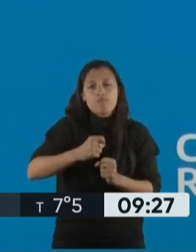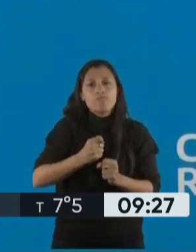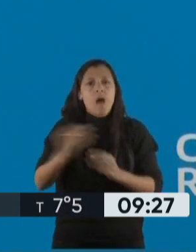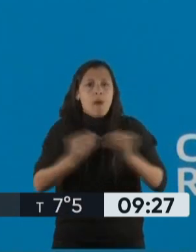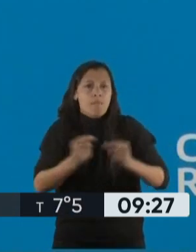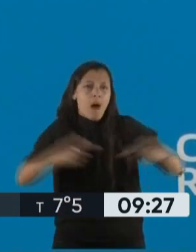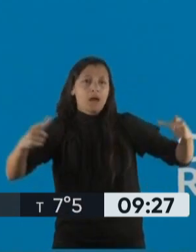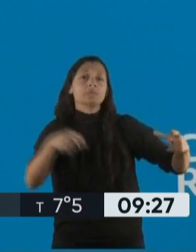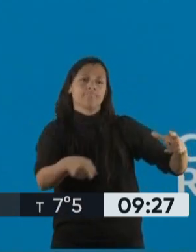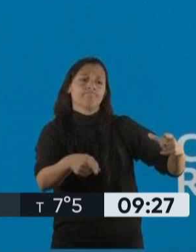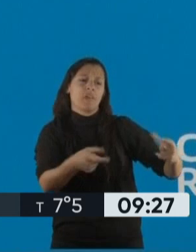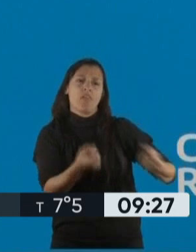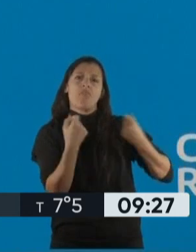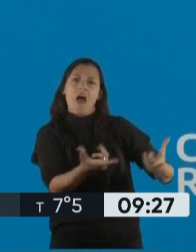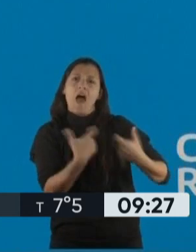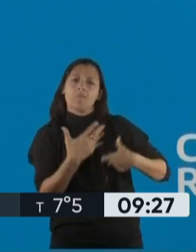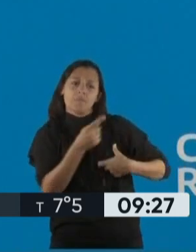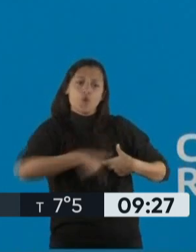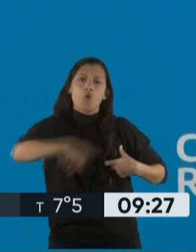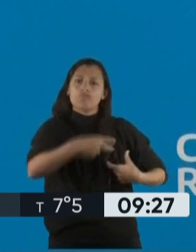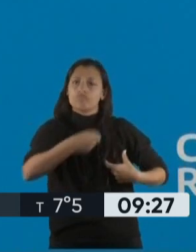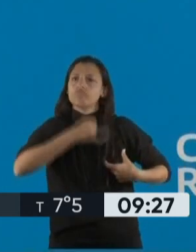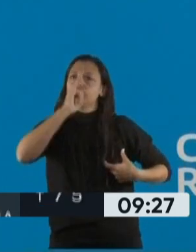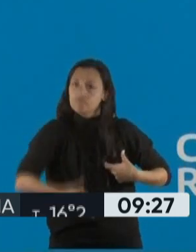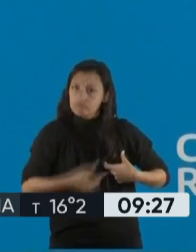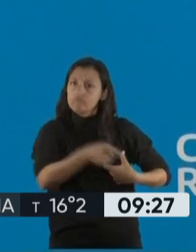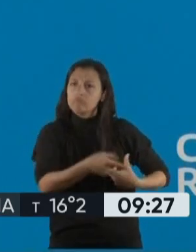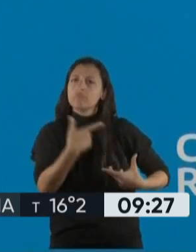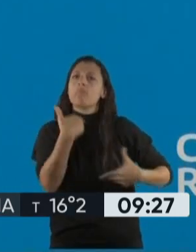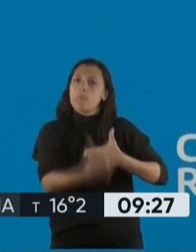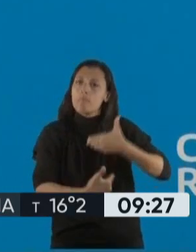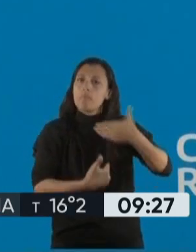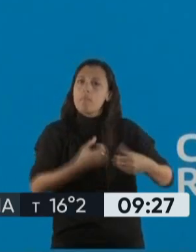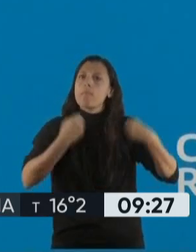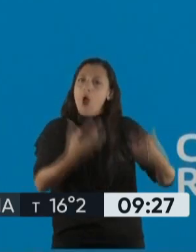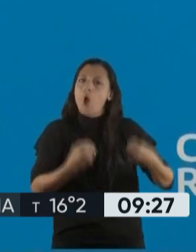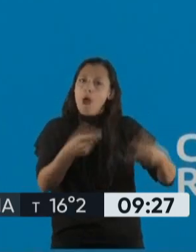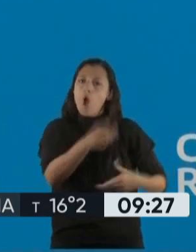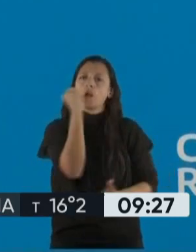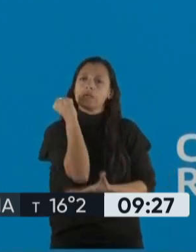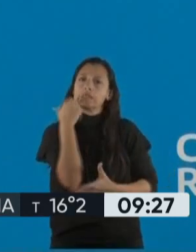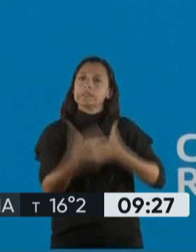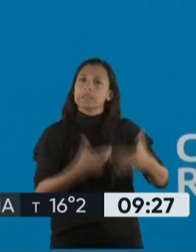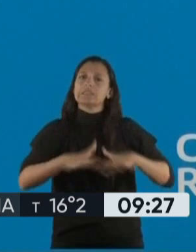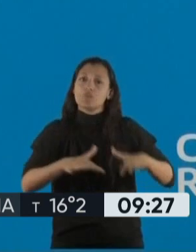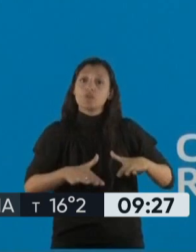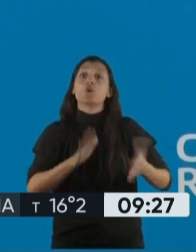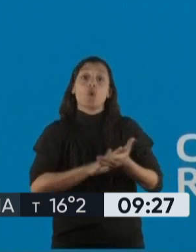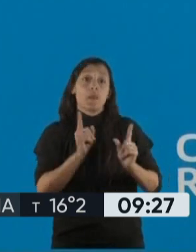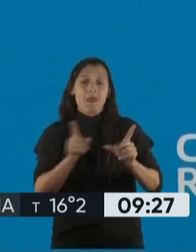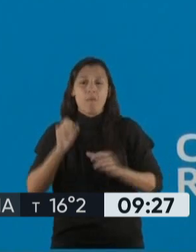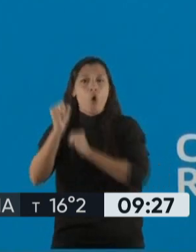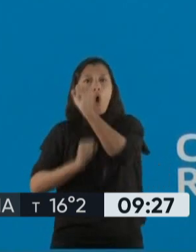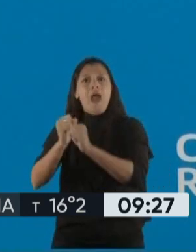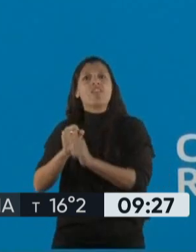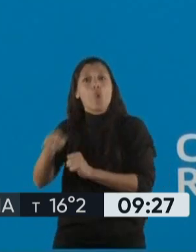realmente nos hacen confiar en que las variables macroeconómicas se están ajustando, y eso se hace en muchos casos con la reactivación industrial